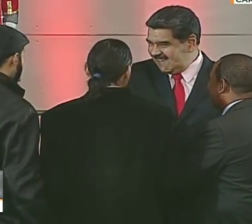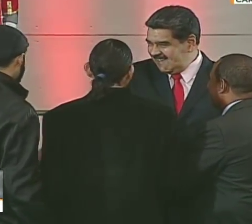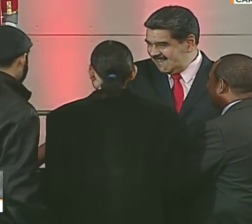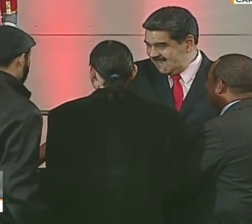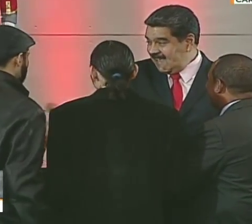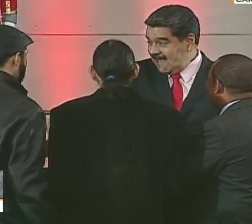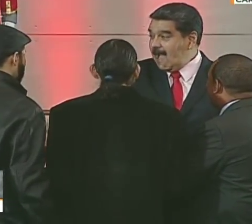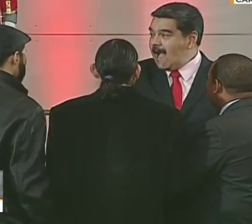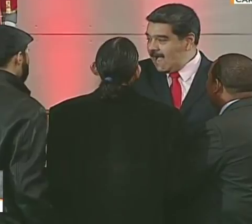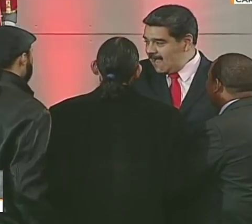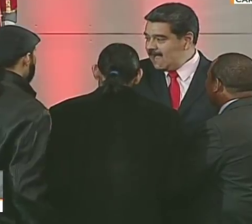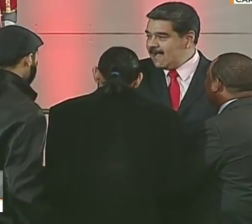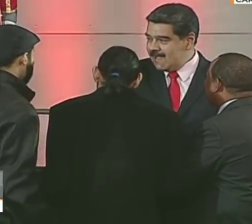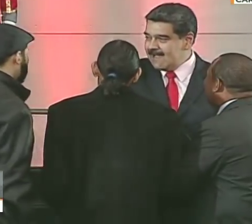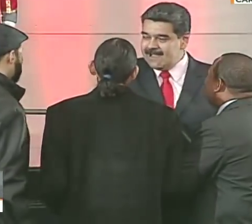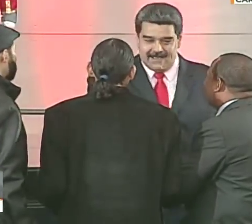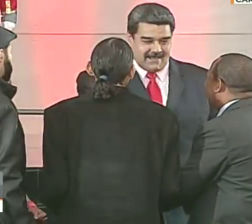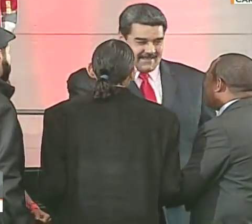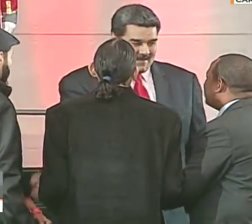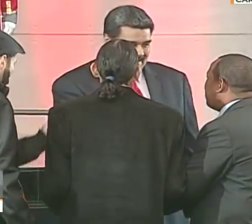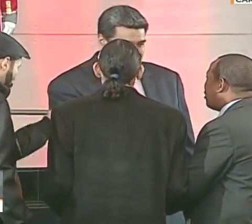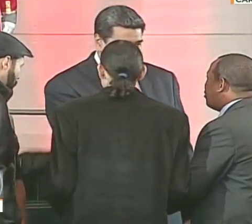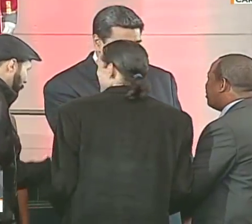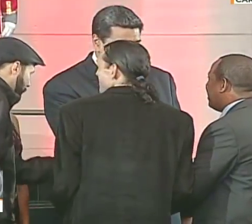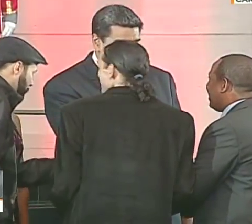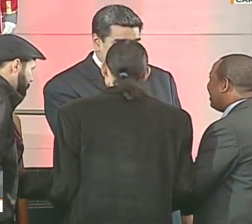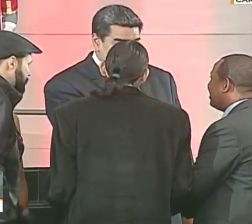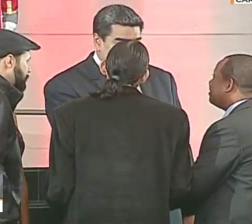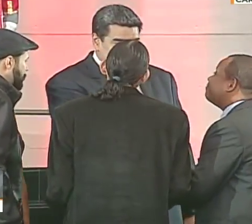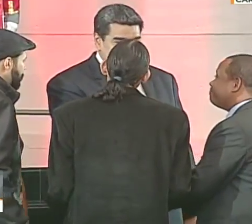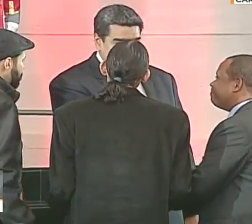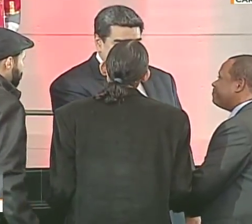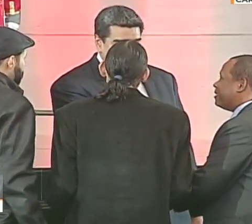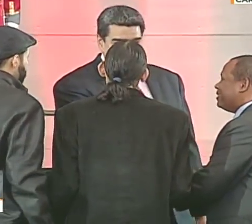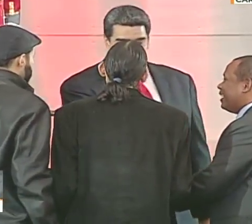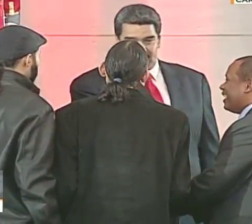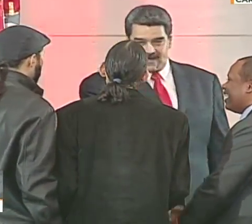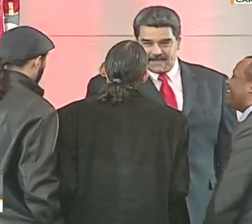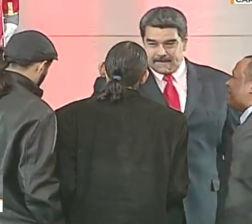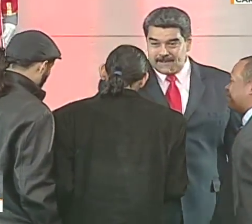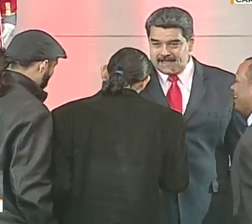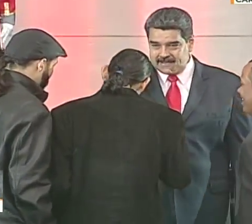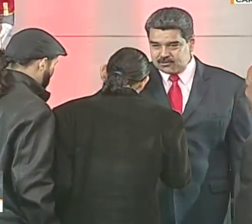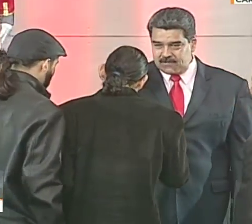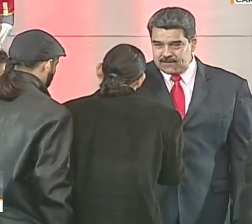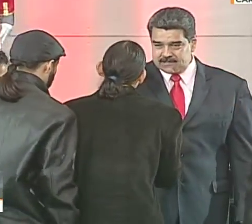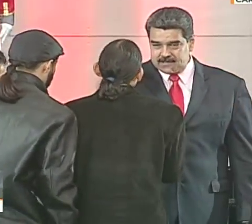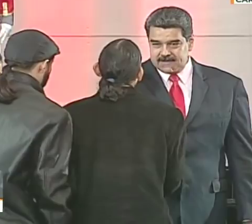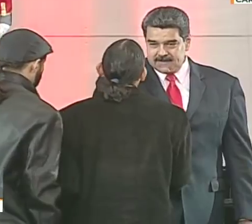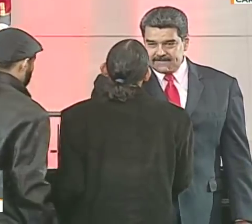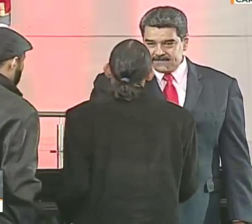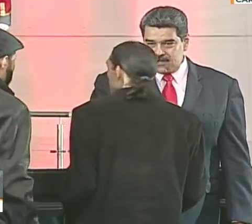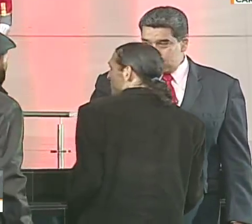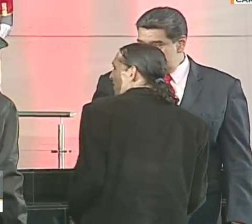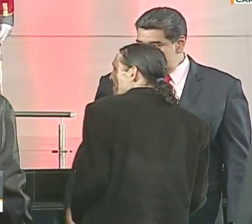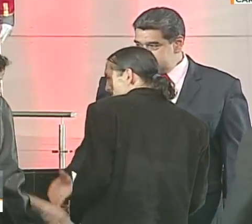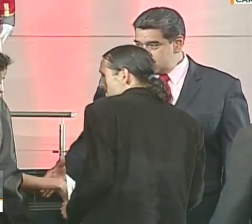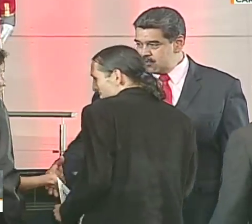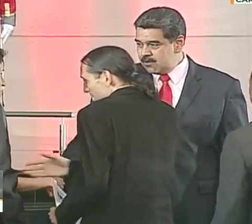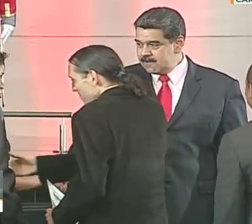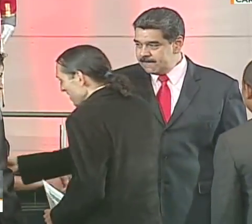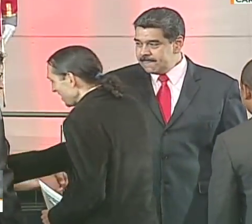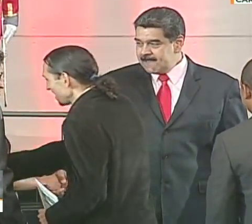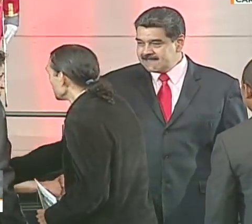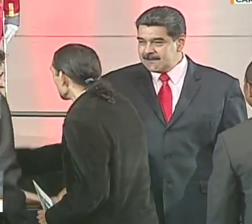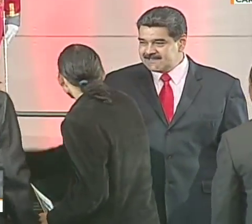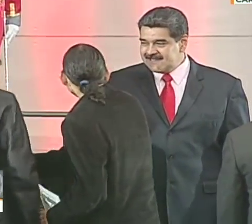informado, por la calidad de su trabajo y por la oportunidad periodística ejercida en beneficio de la opinión pública.